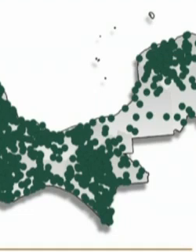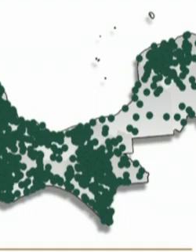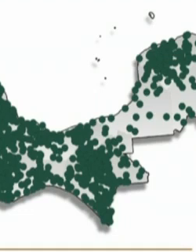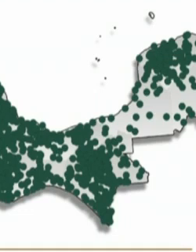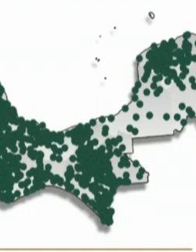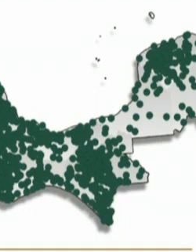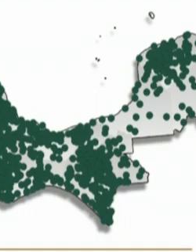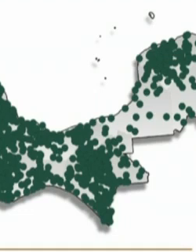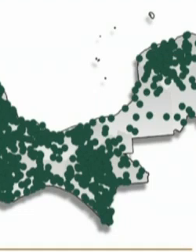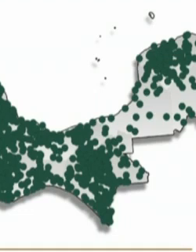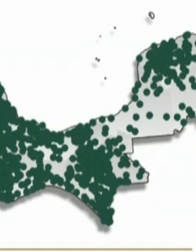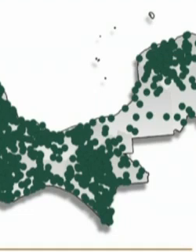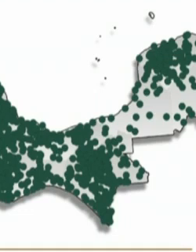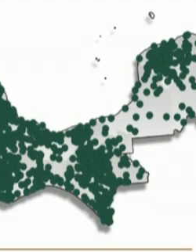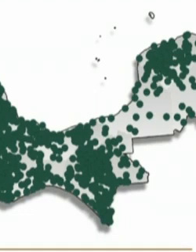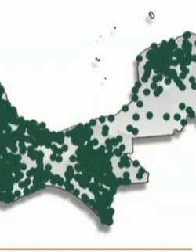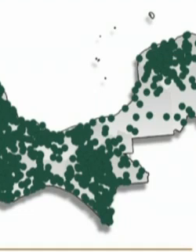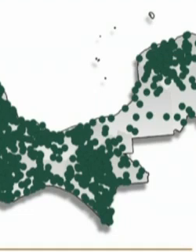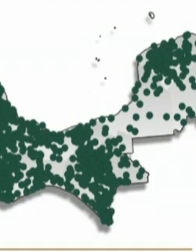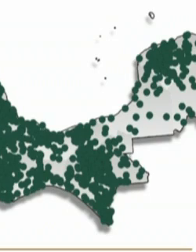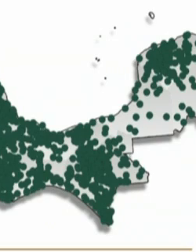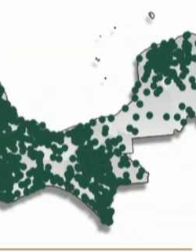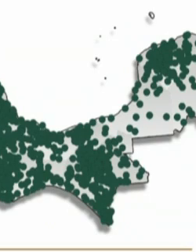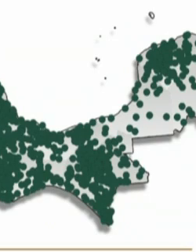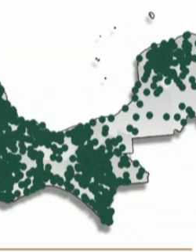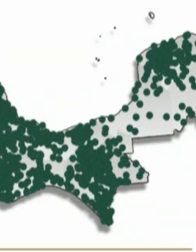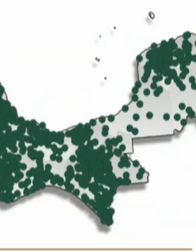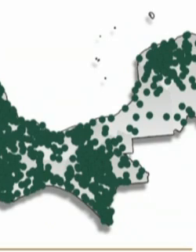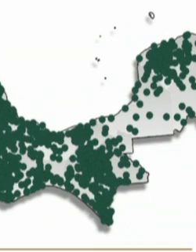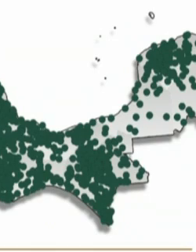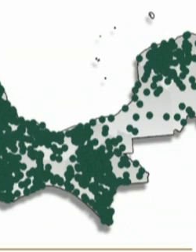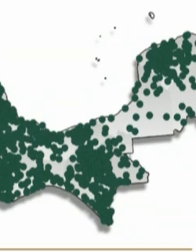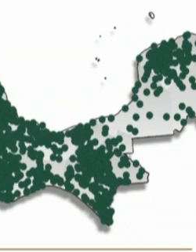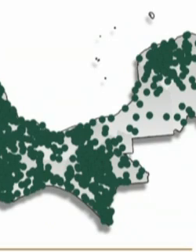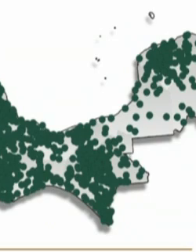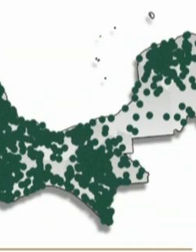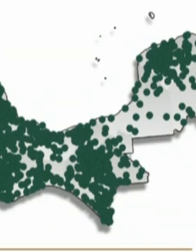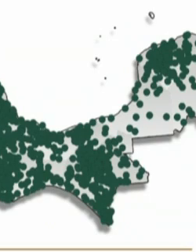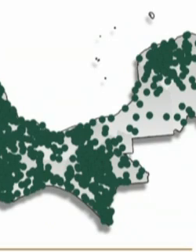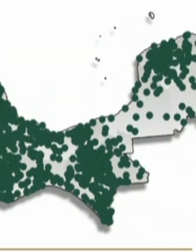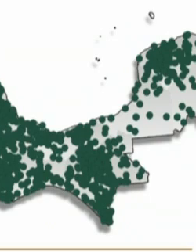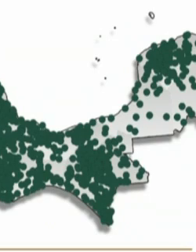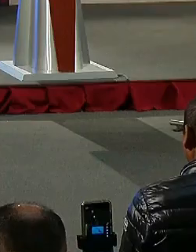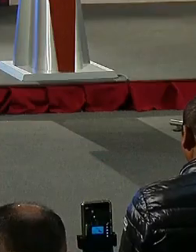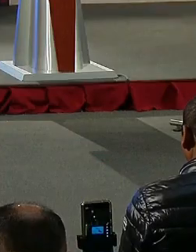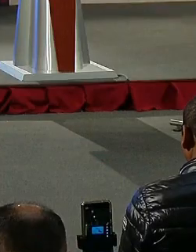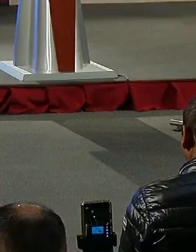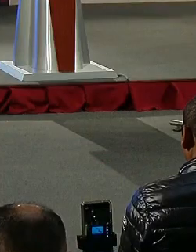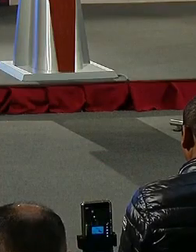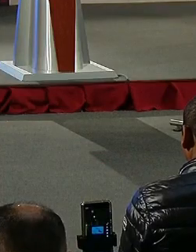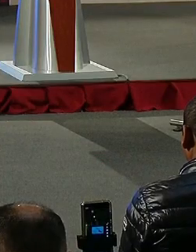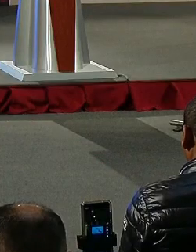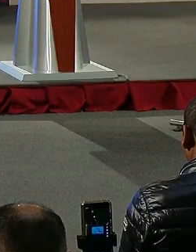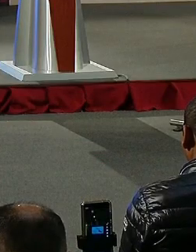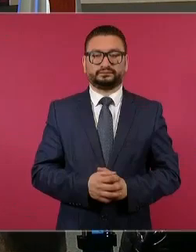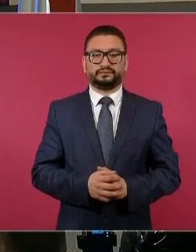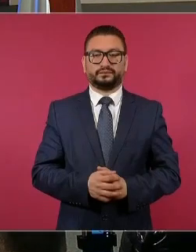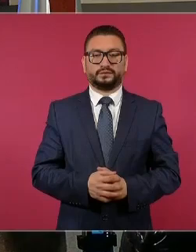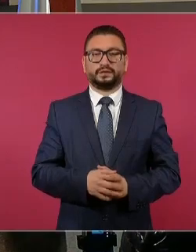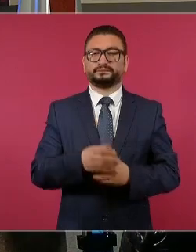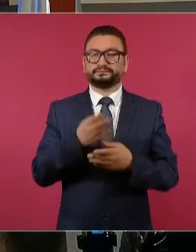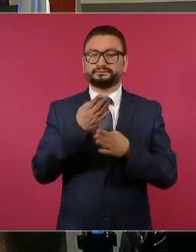Llegamos a muchísimas localidades donde la banca comercial no llega, eso es bien importante, como comentaba el presidente, las sucursales